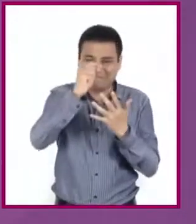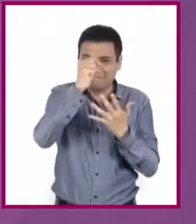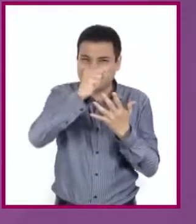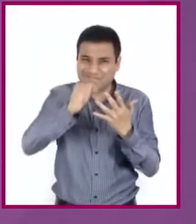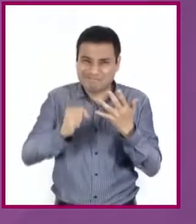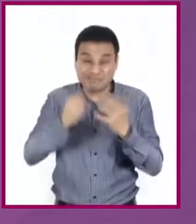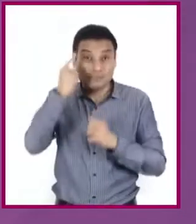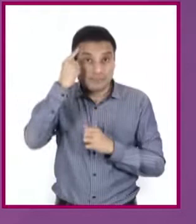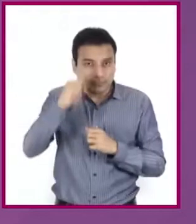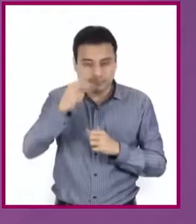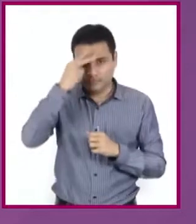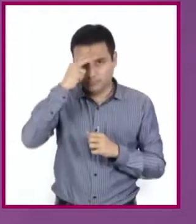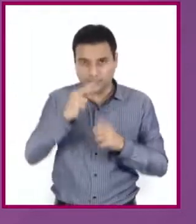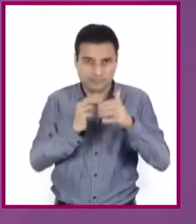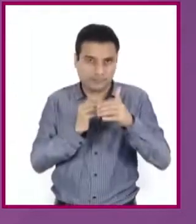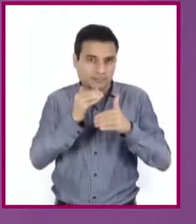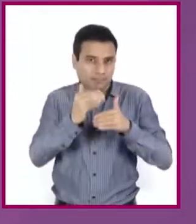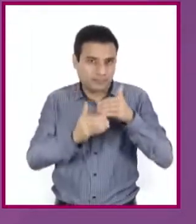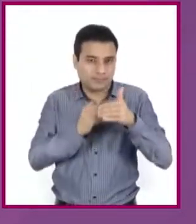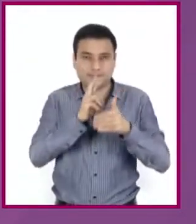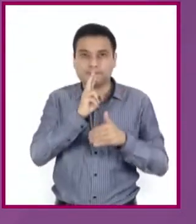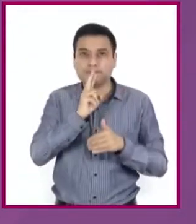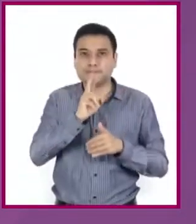desarrollo de nuestro país.